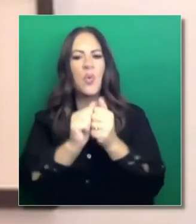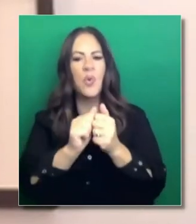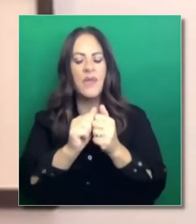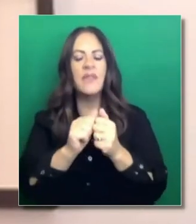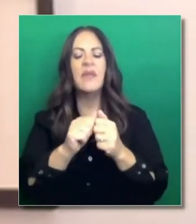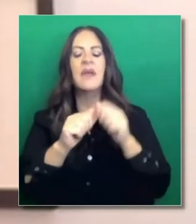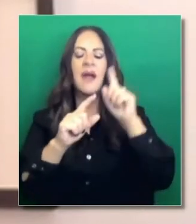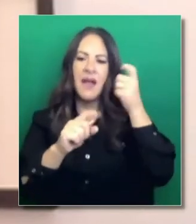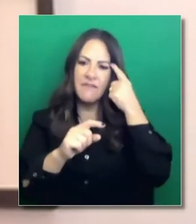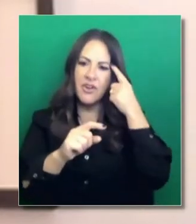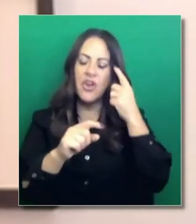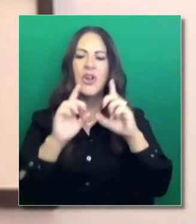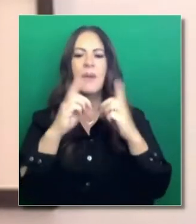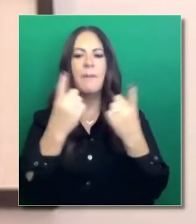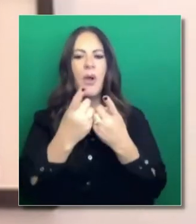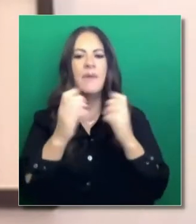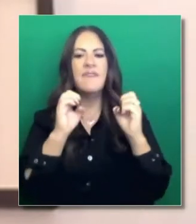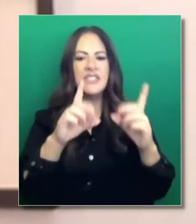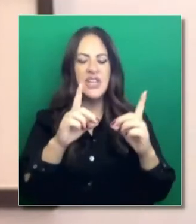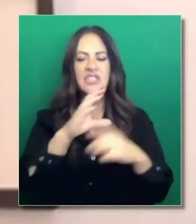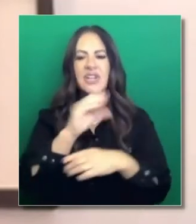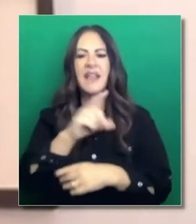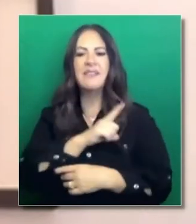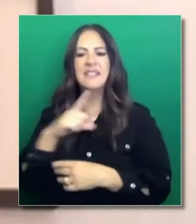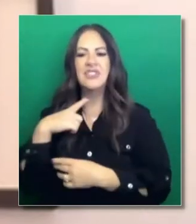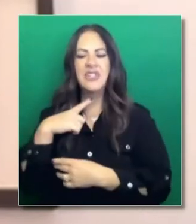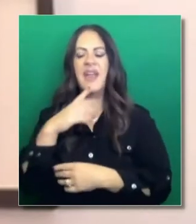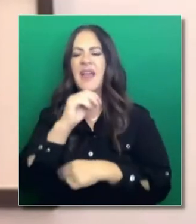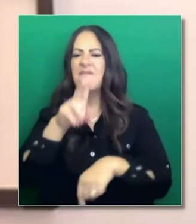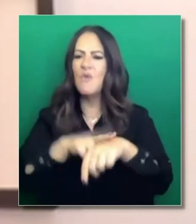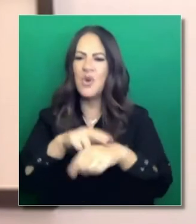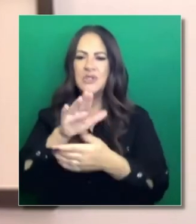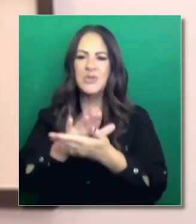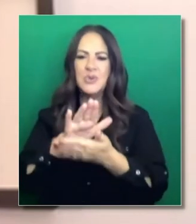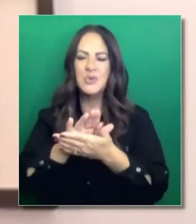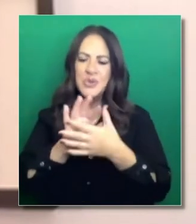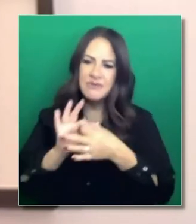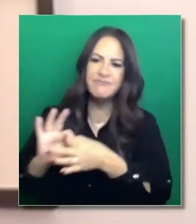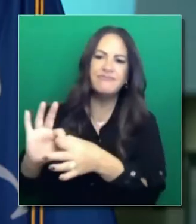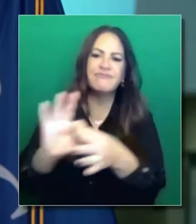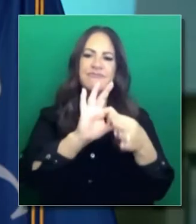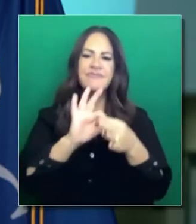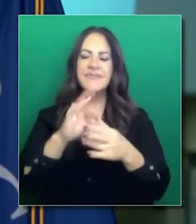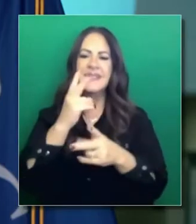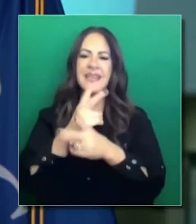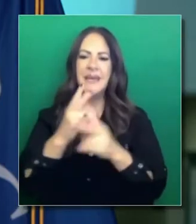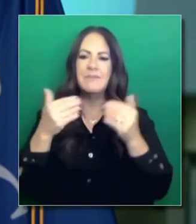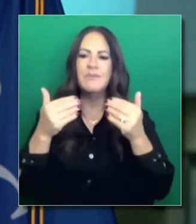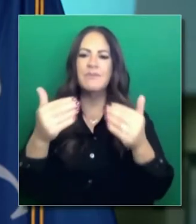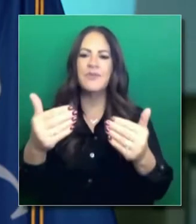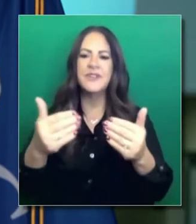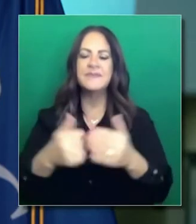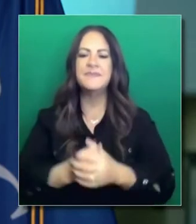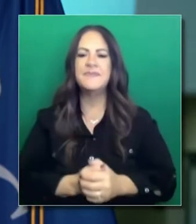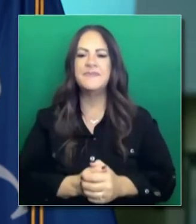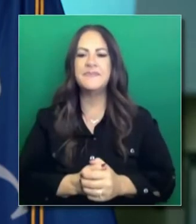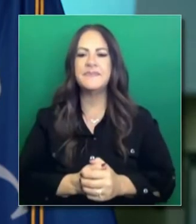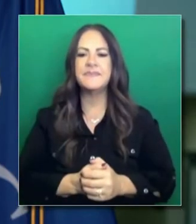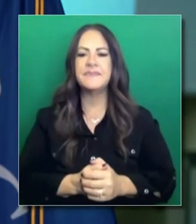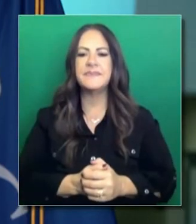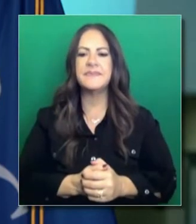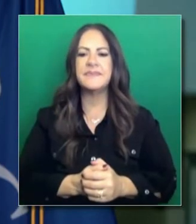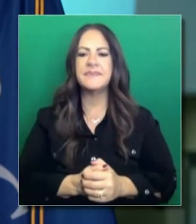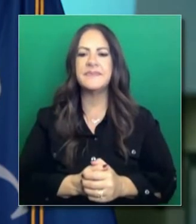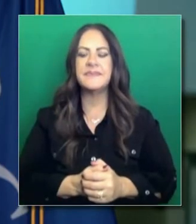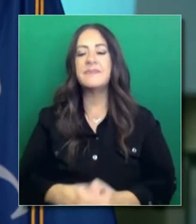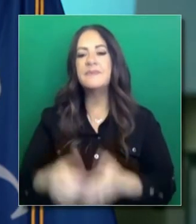gobernador, Departamento de Educación, la legislatura y el Departamento de Salubridad y las escuelas, por supuesto. Gracias,